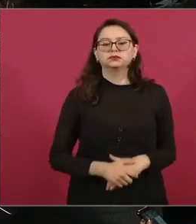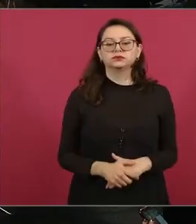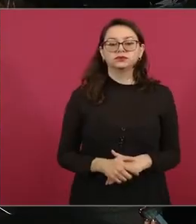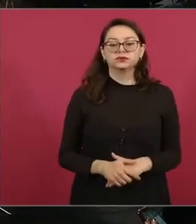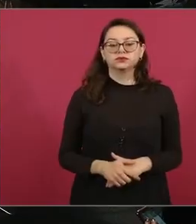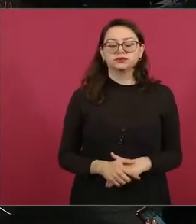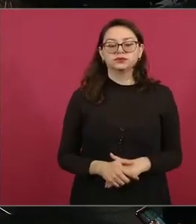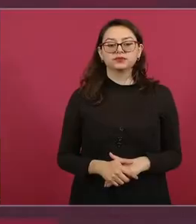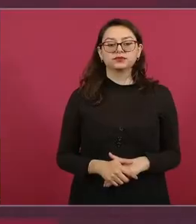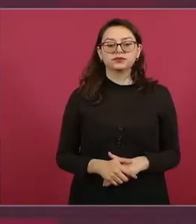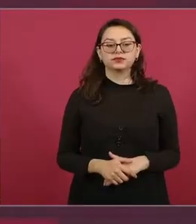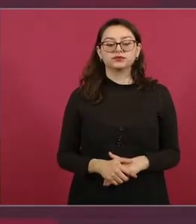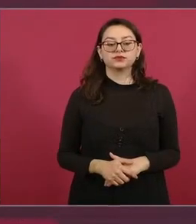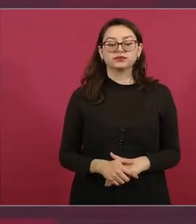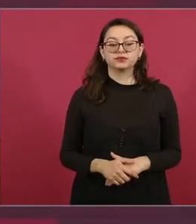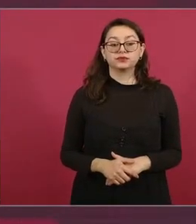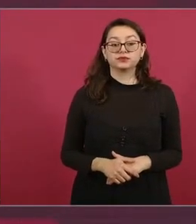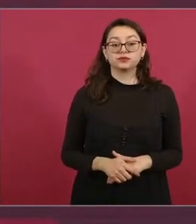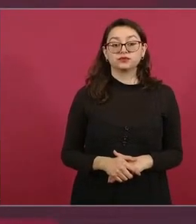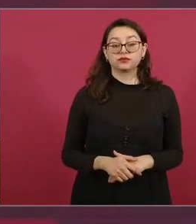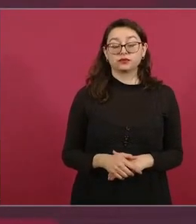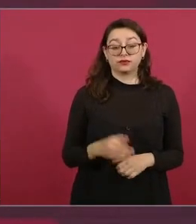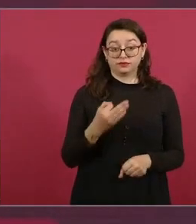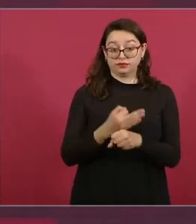el mantenimiento de carreteras,